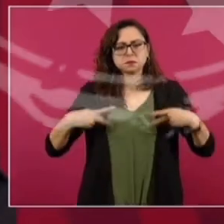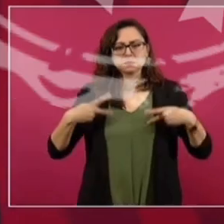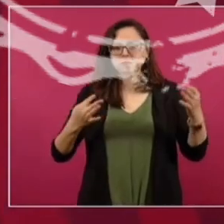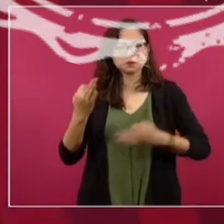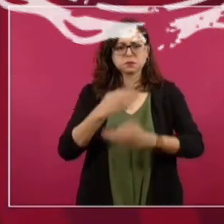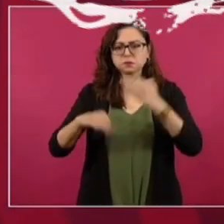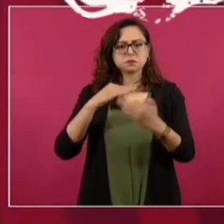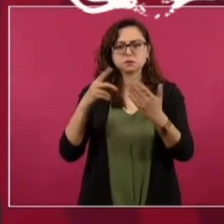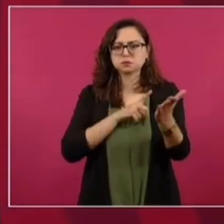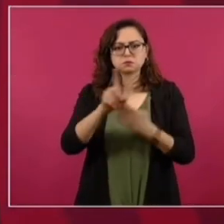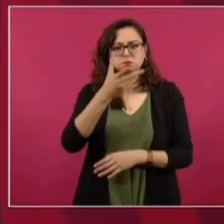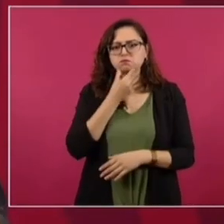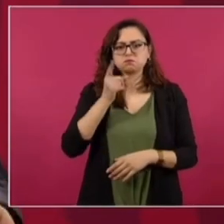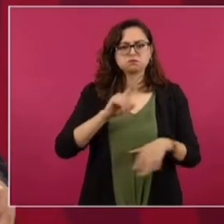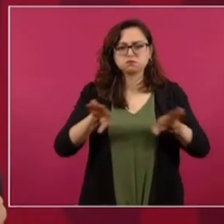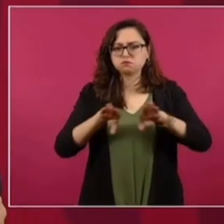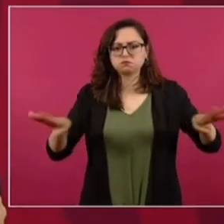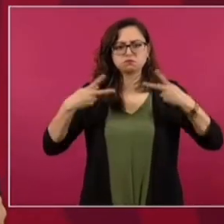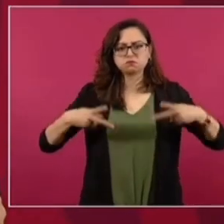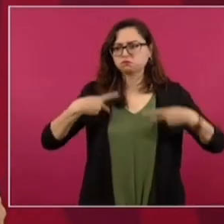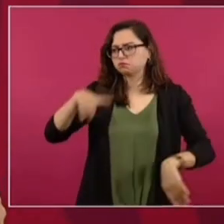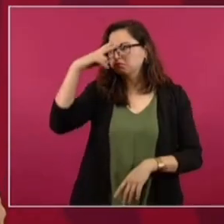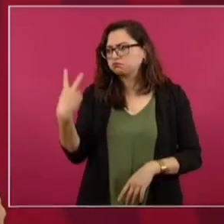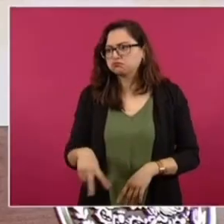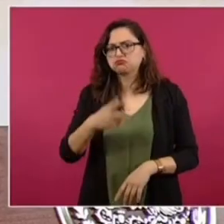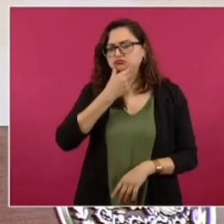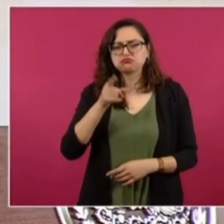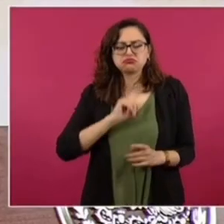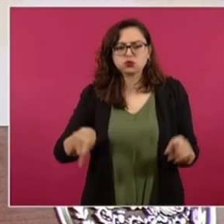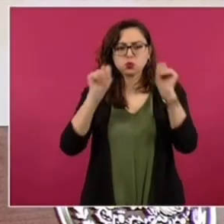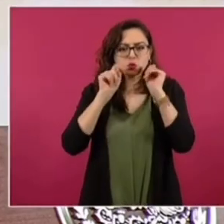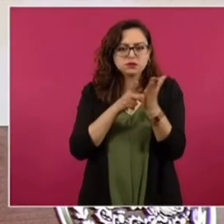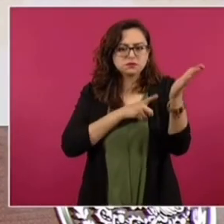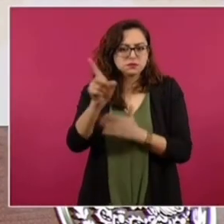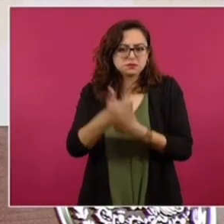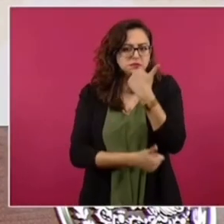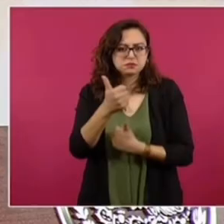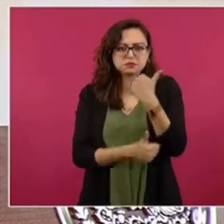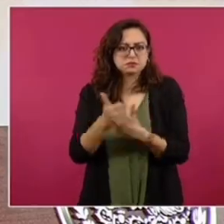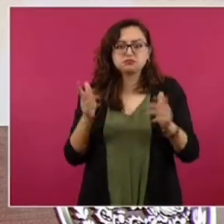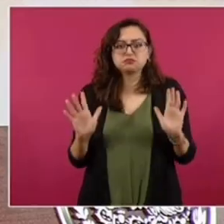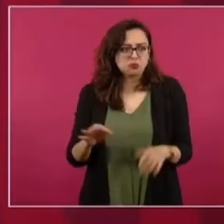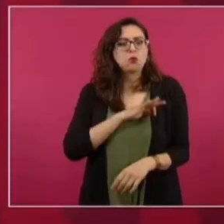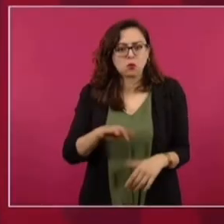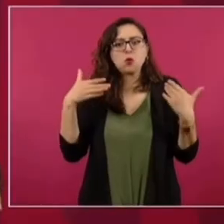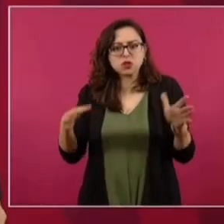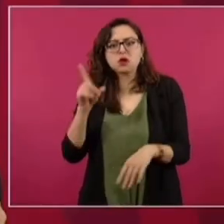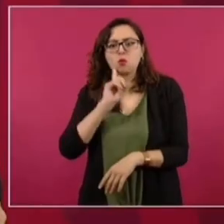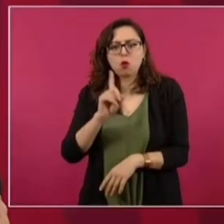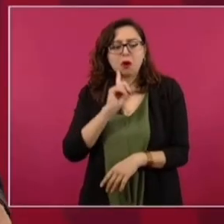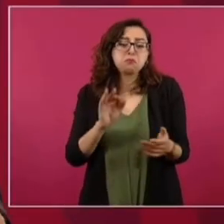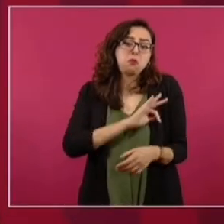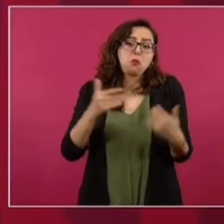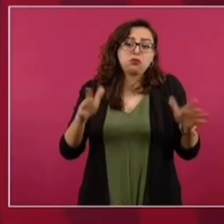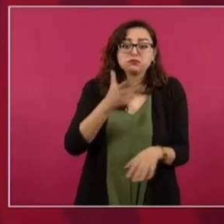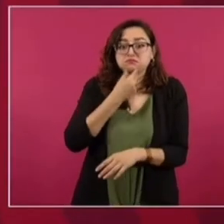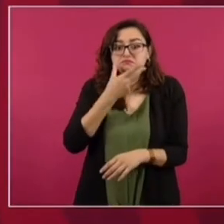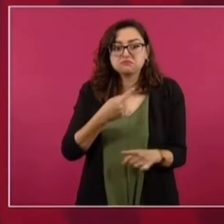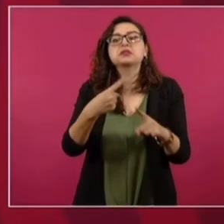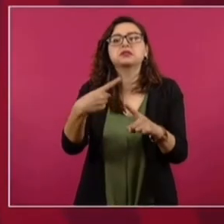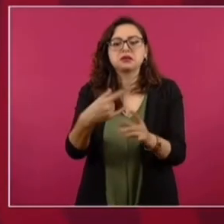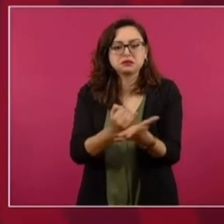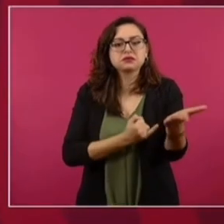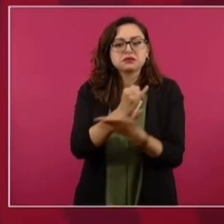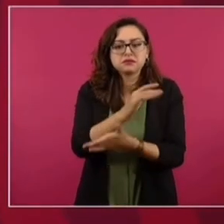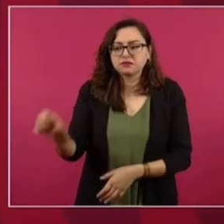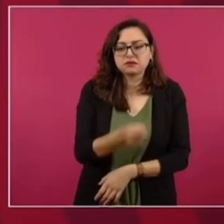Todos tenemos derechos, todos los mexicanos, mujeres y hombres. Y puede ser una mujer, puede ser un hombre. Eso lo van a decidir en